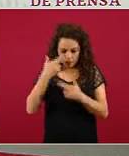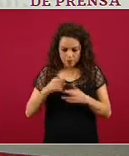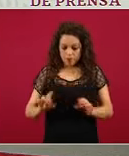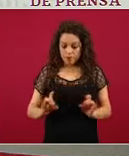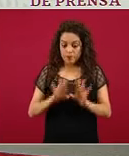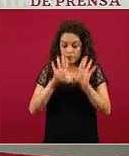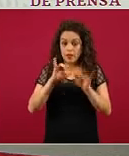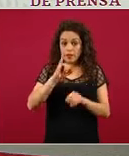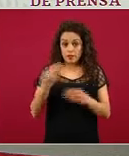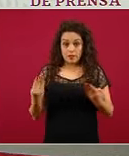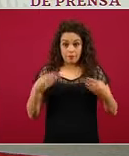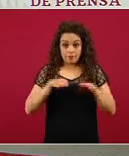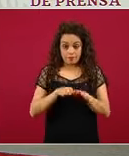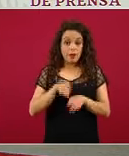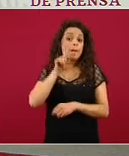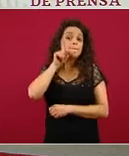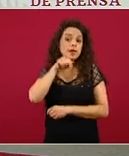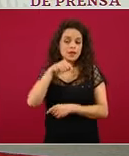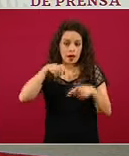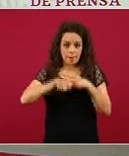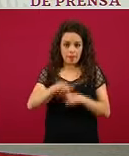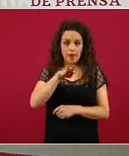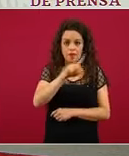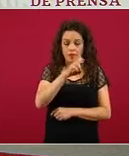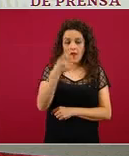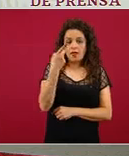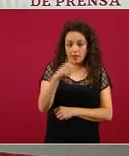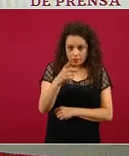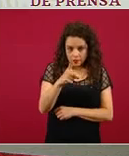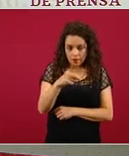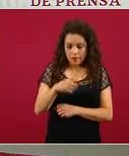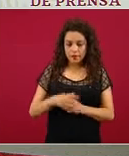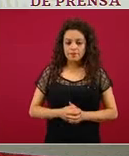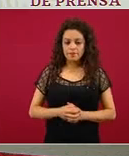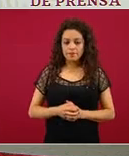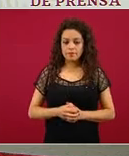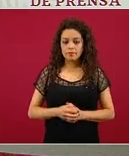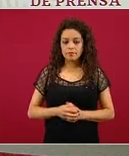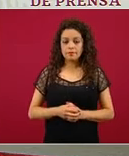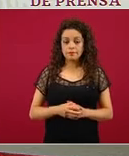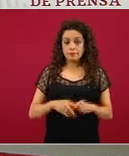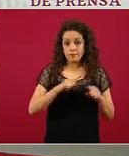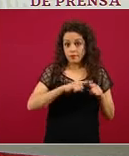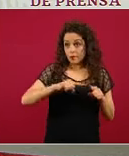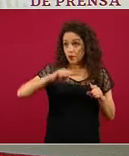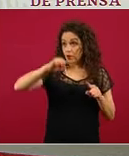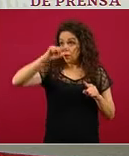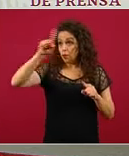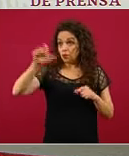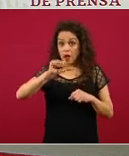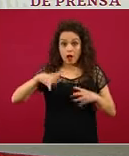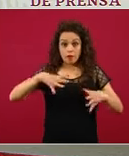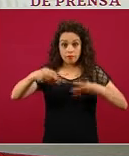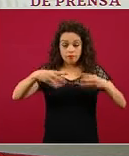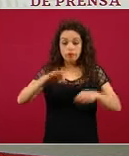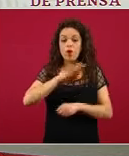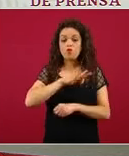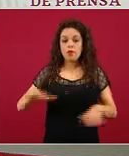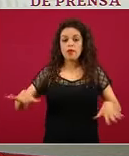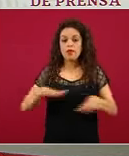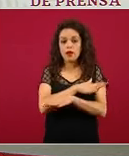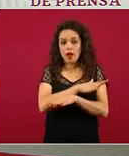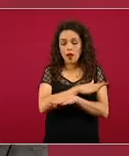de diciembre, es decir, mañana, la curva epidémica empezaría a tener un cambio sustancial aproximadamente el